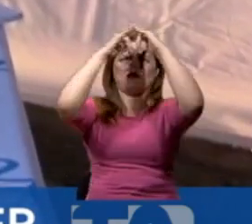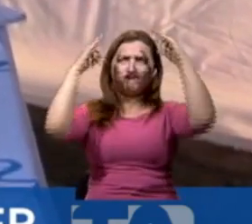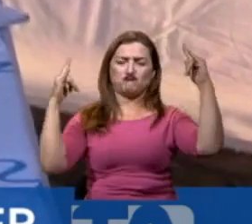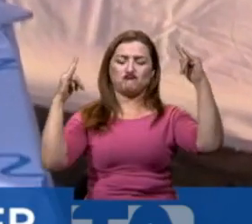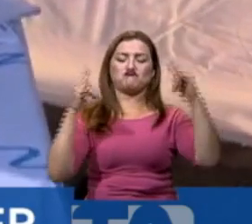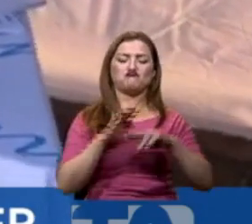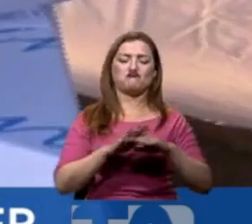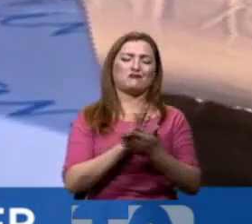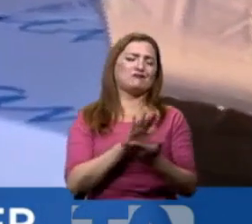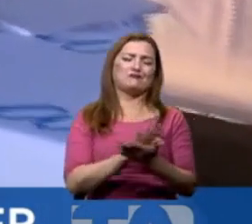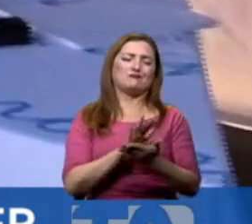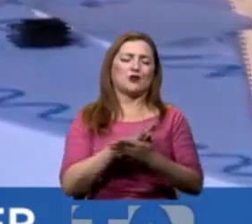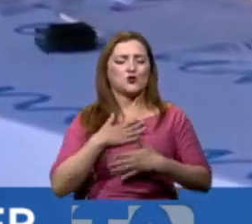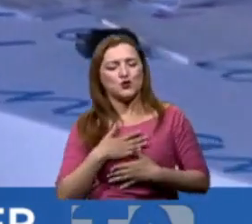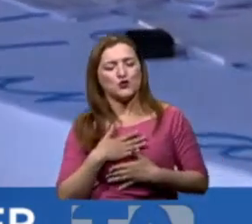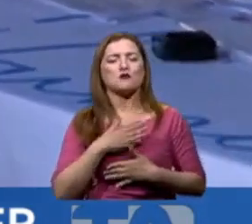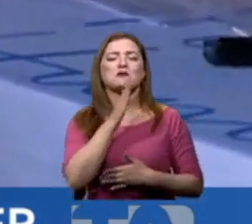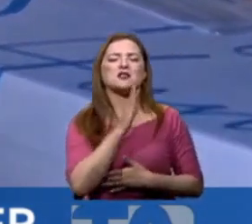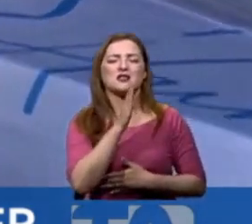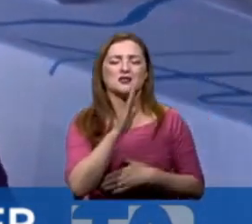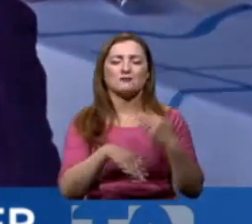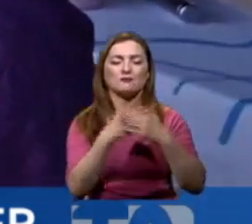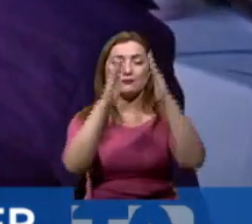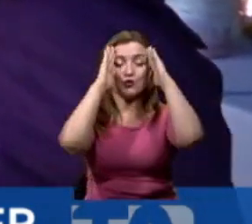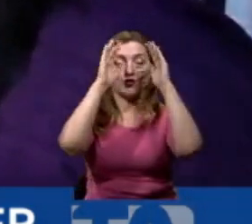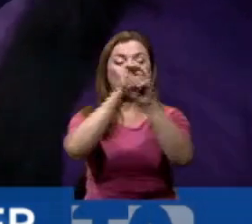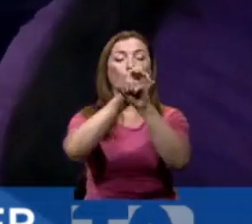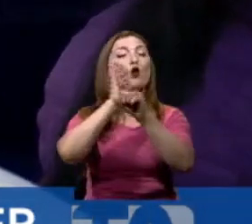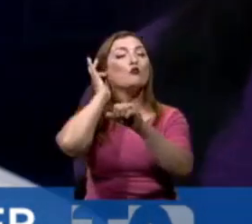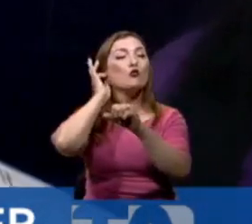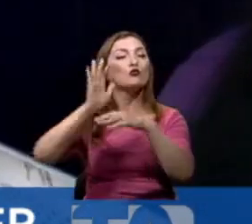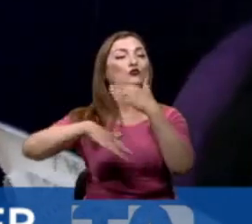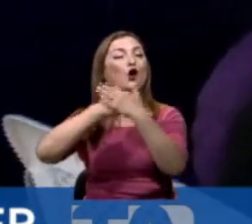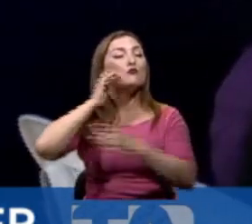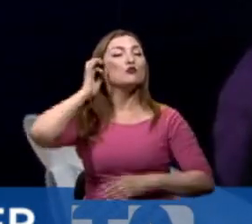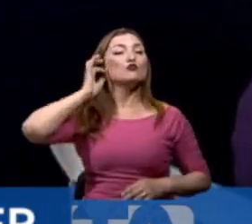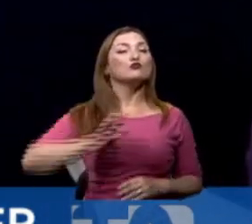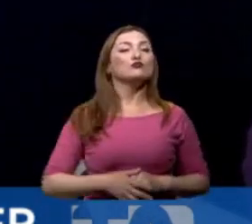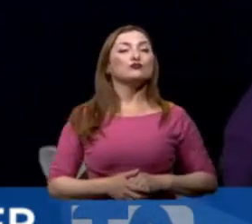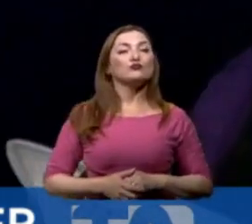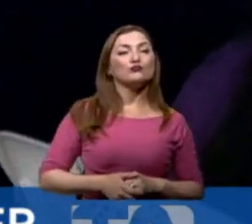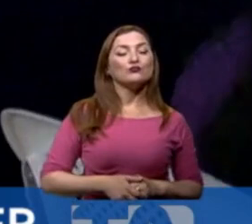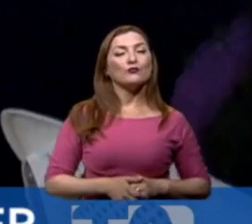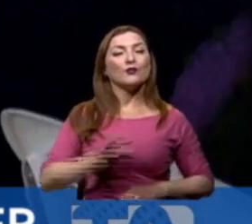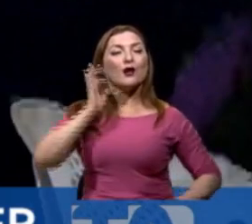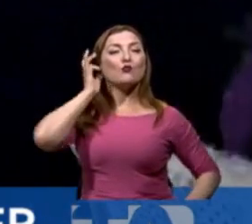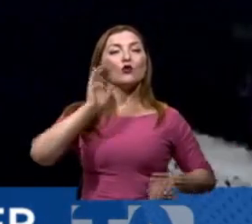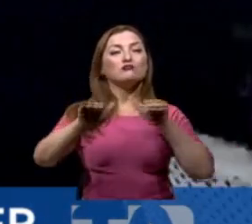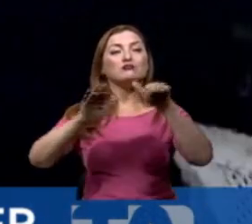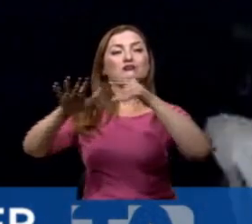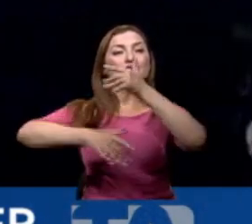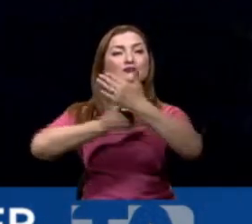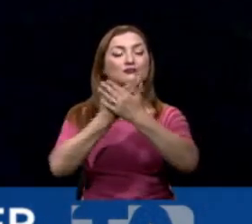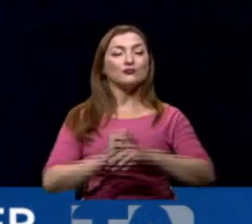genere molestias y con un poquito de paciencia todos van a ser atendidos, todas, sobre todo todas, porque este es un llamado a nuestras mujeres.